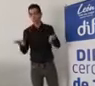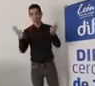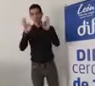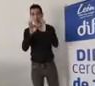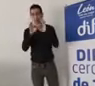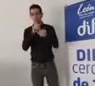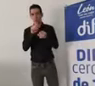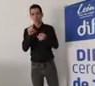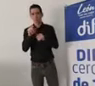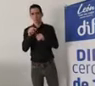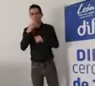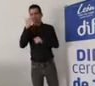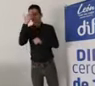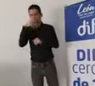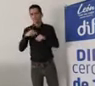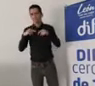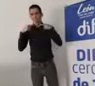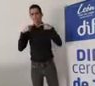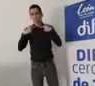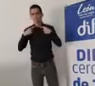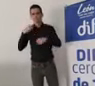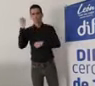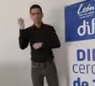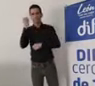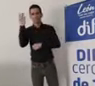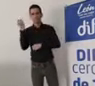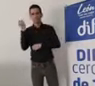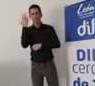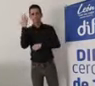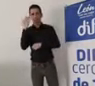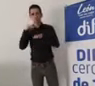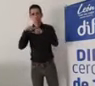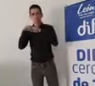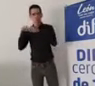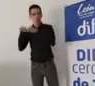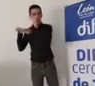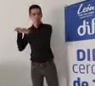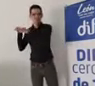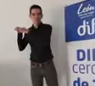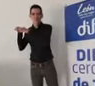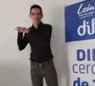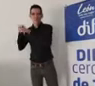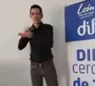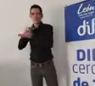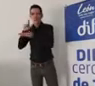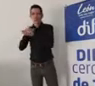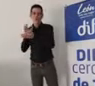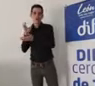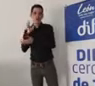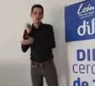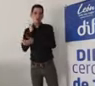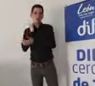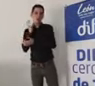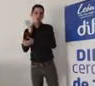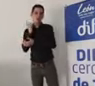los congresistas, en este caso parlamentarios o diputados, en el caso de algunas ciudades o municipalidades en México o de